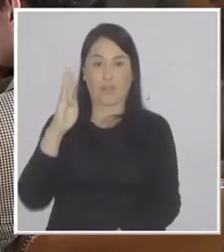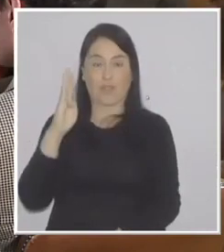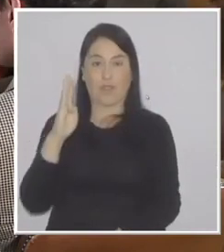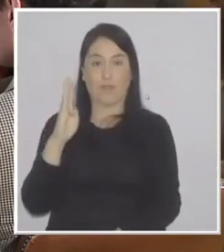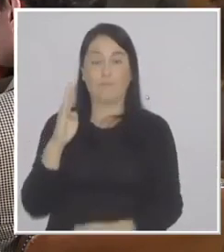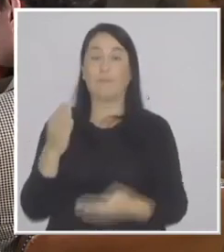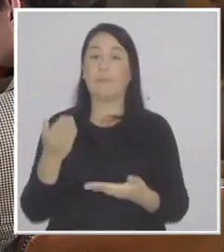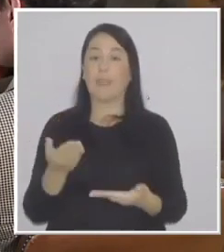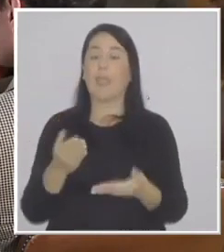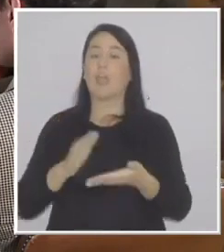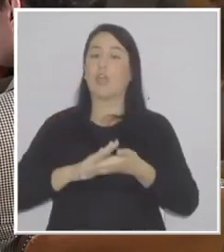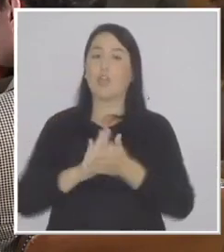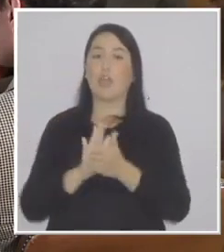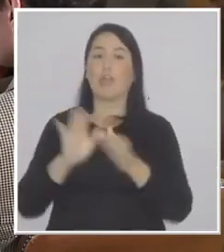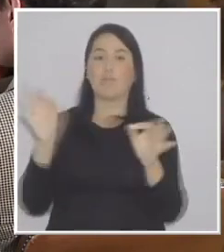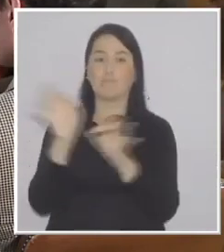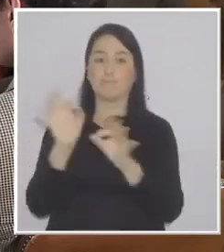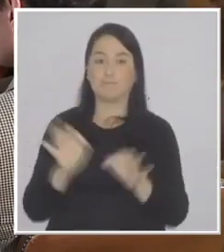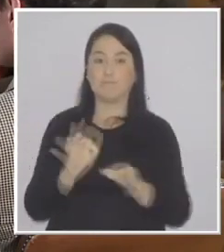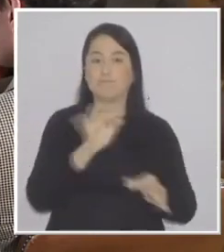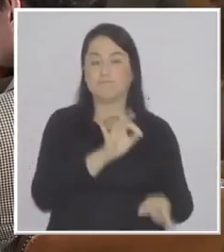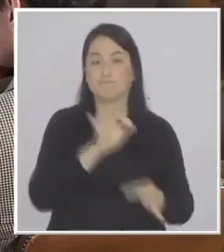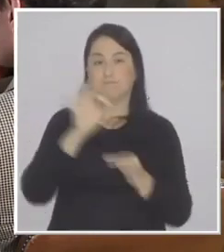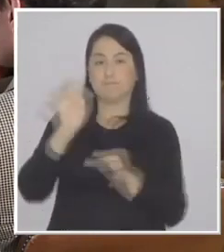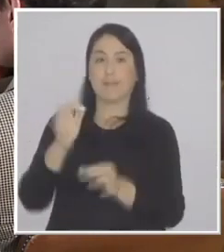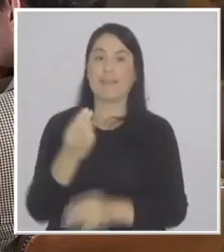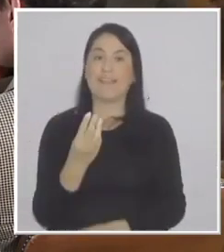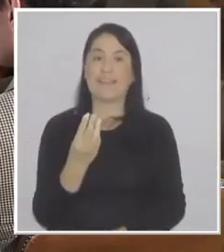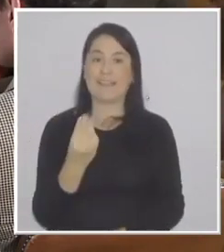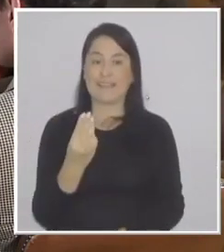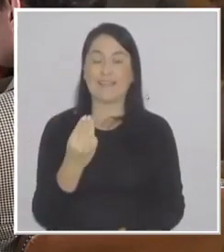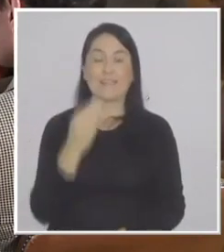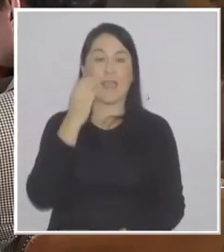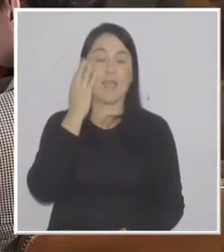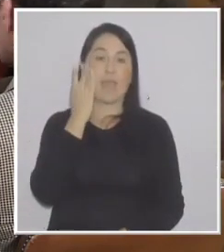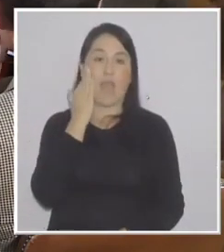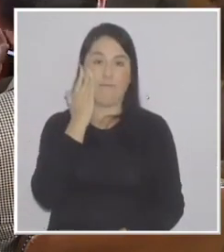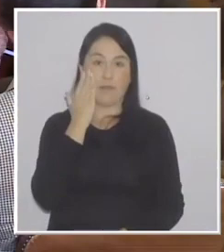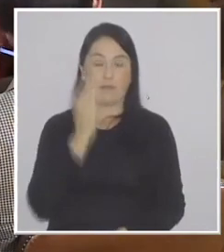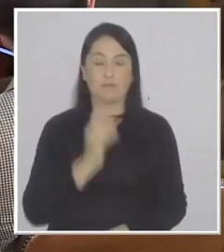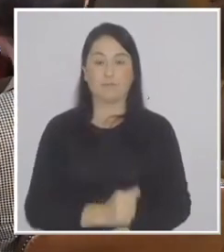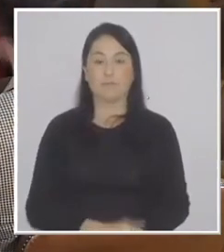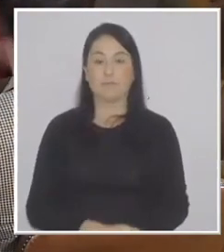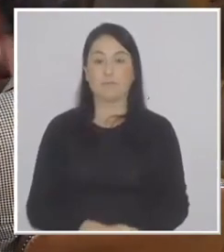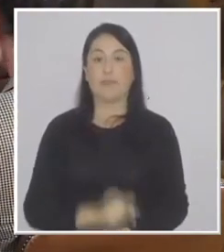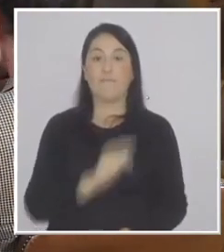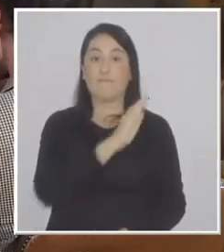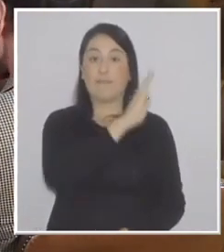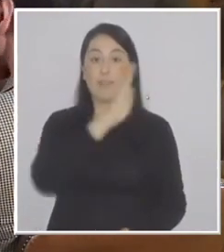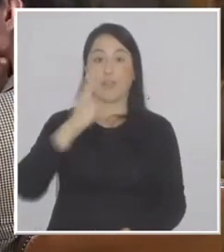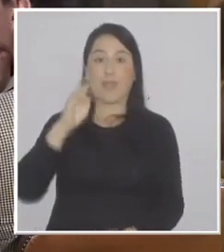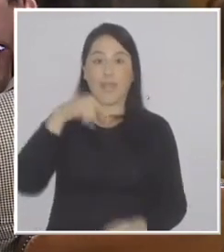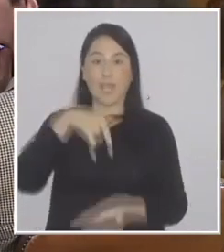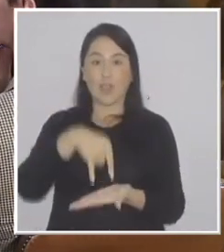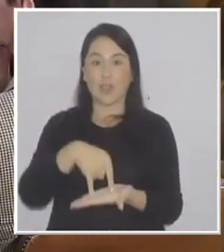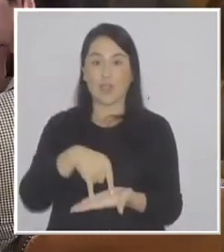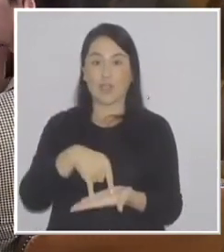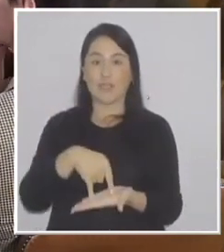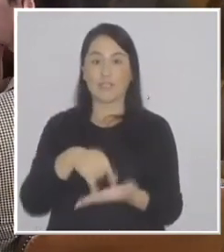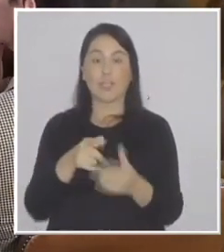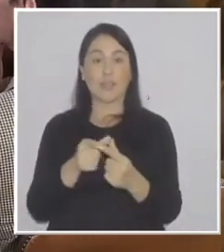hiciéramos llegar por oficio de fecha 13 de abril. La Biblioteca del Congreso Nacional de